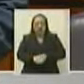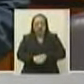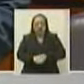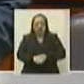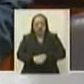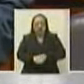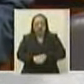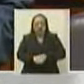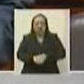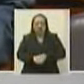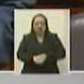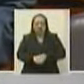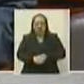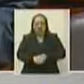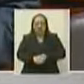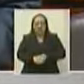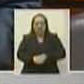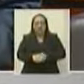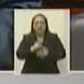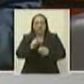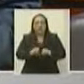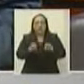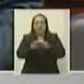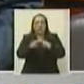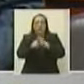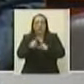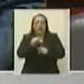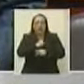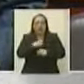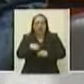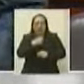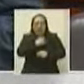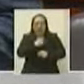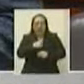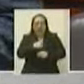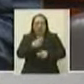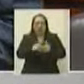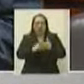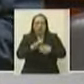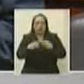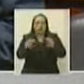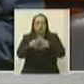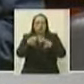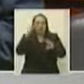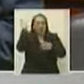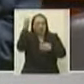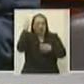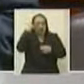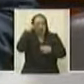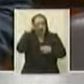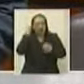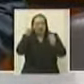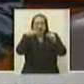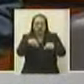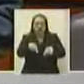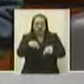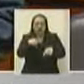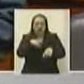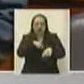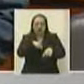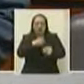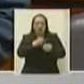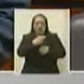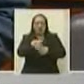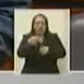Es importante también, señor ministro, que los patrulleros inteligentes lleguen a